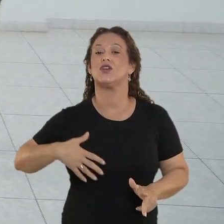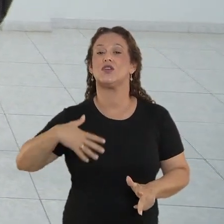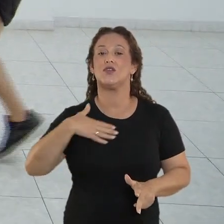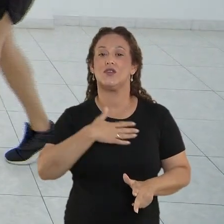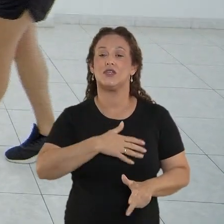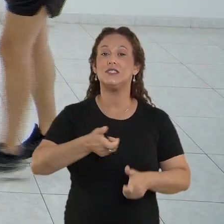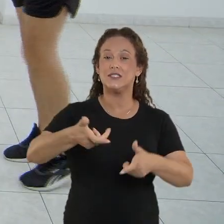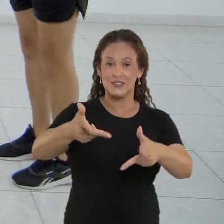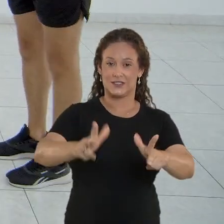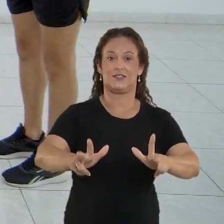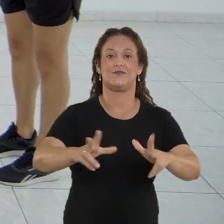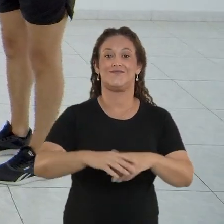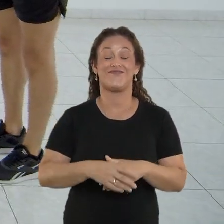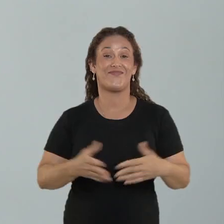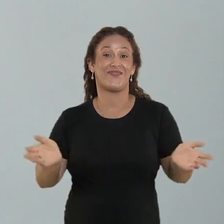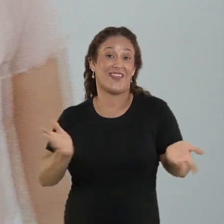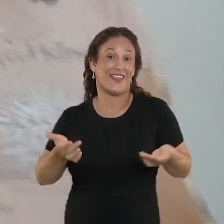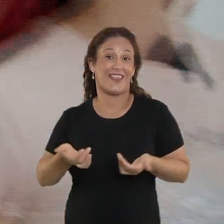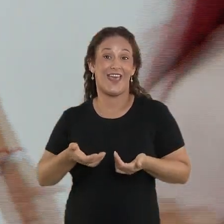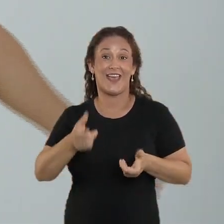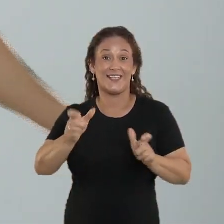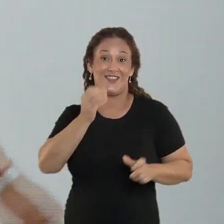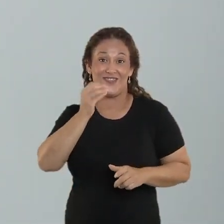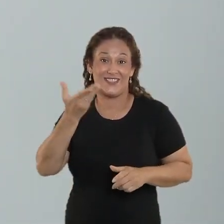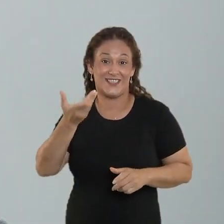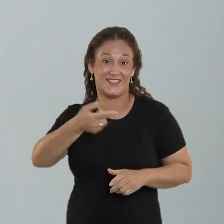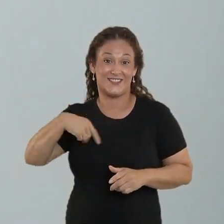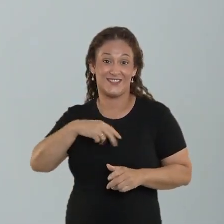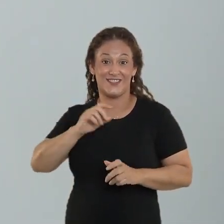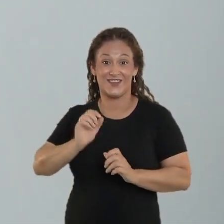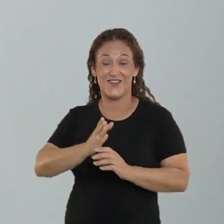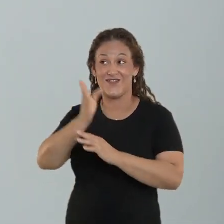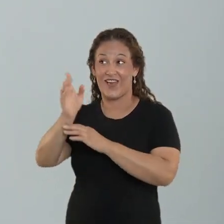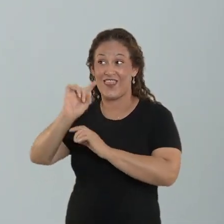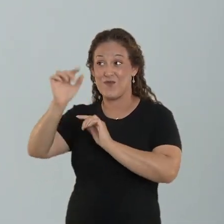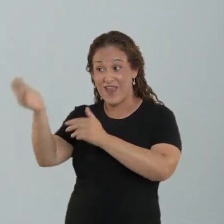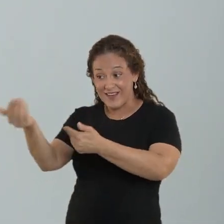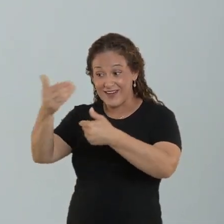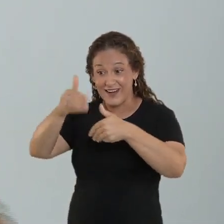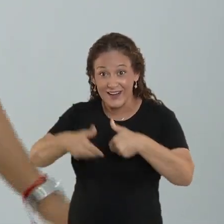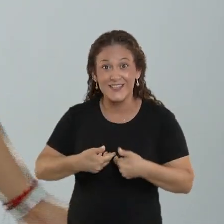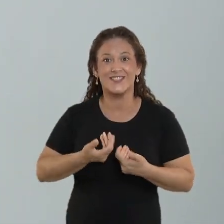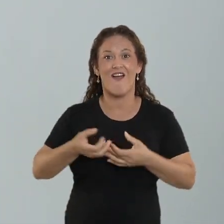cómoda y que tome asiento. Pues nada, gente fantástica, nos vemos a regreso por este